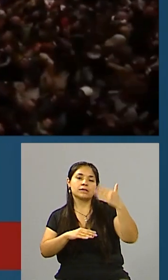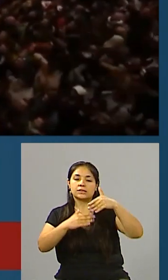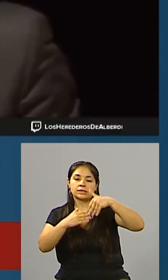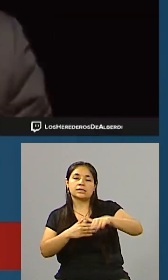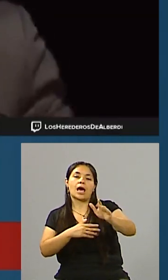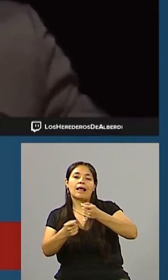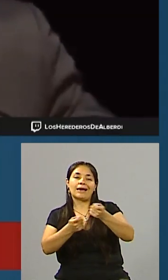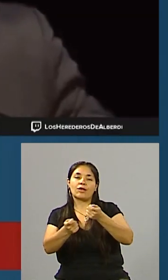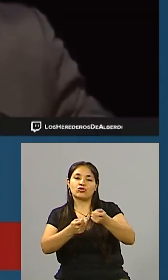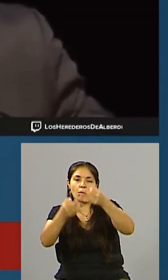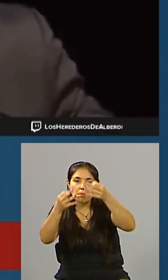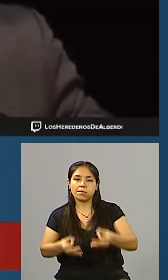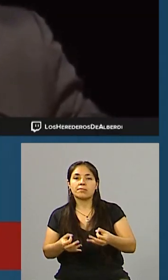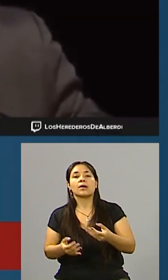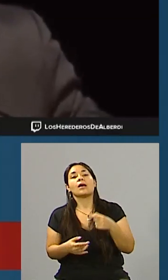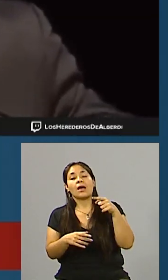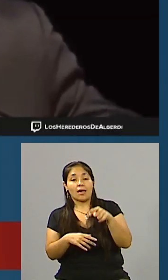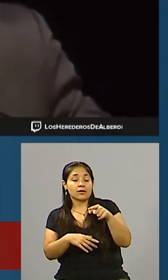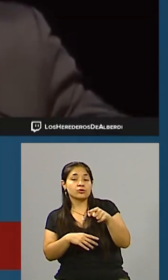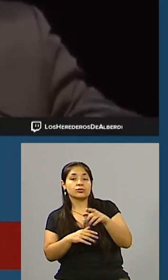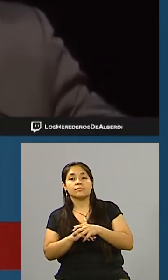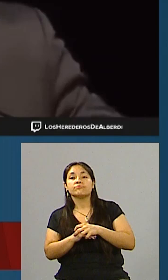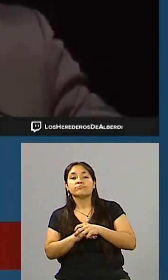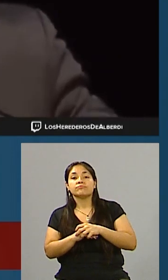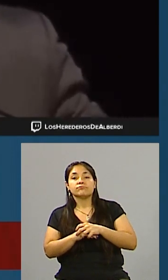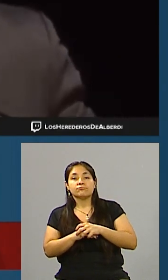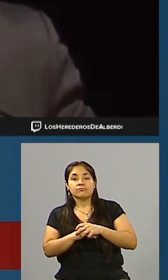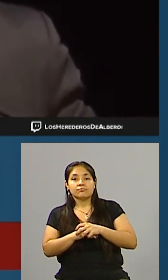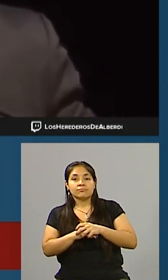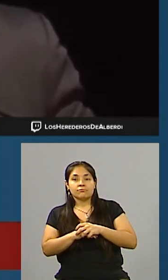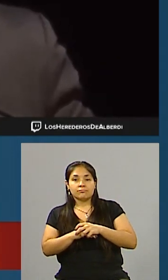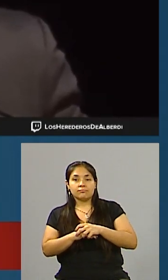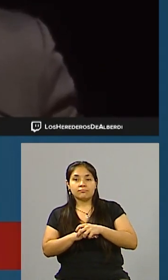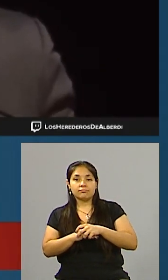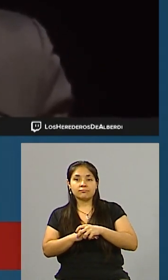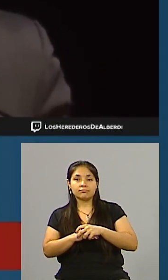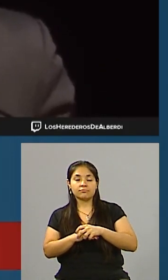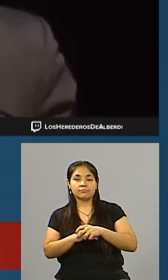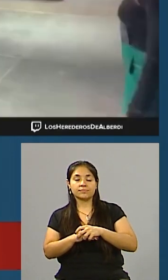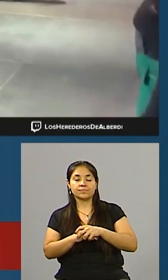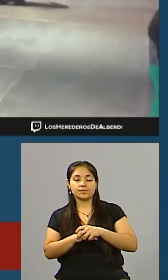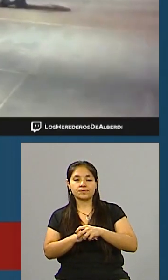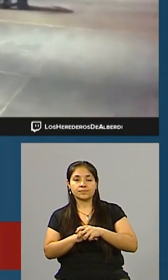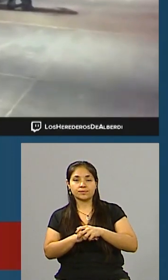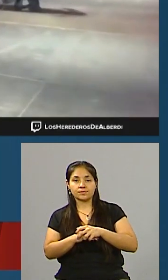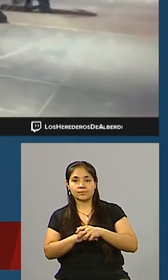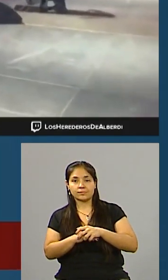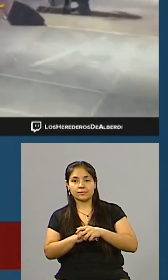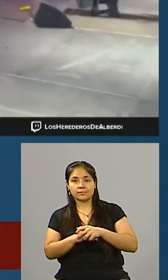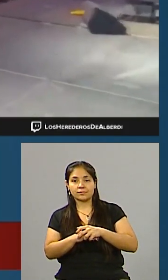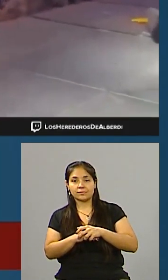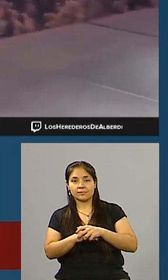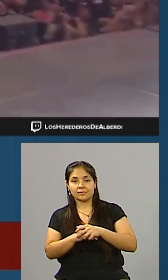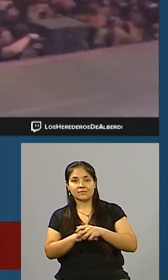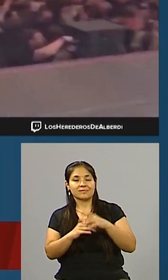la gestión propiamente. Y creo que eso lo hemos visto en las idas y vueltas, en esta calecita